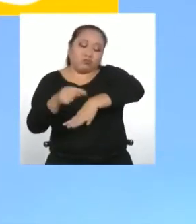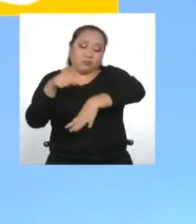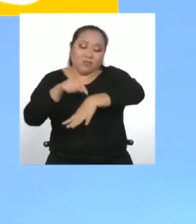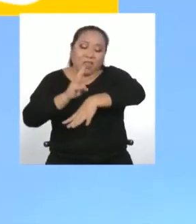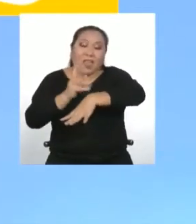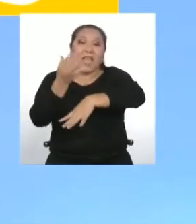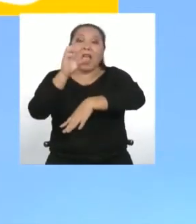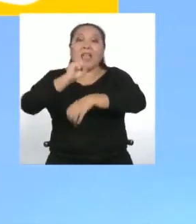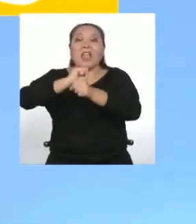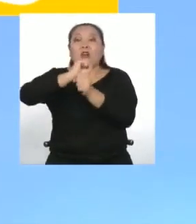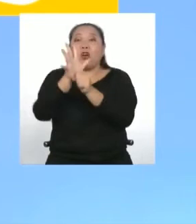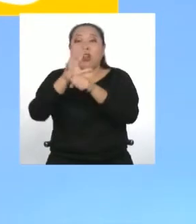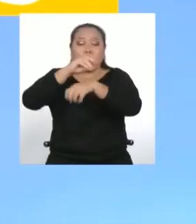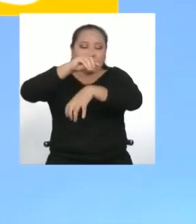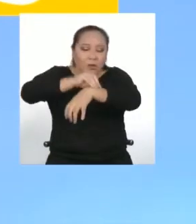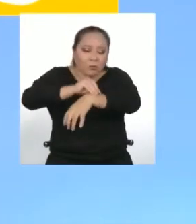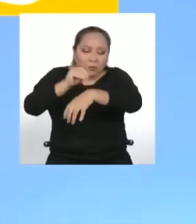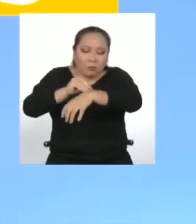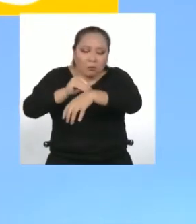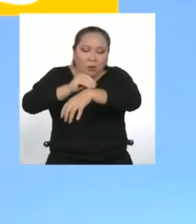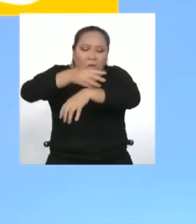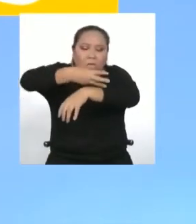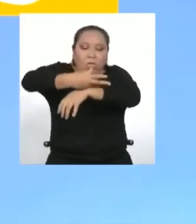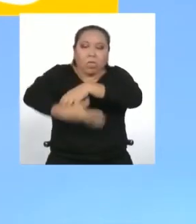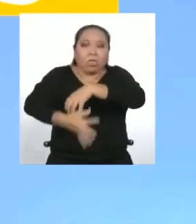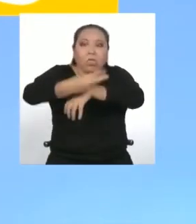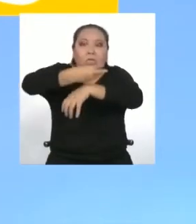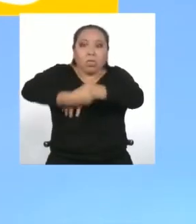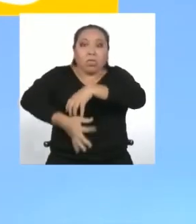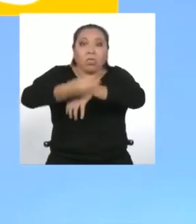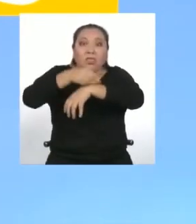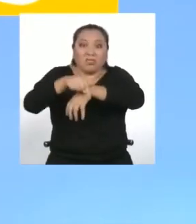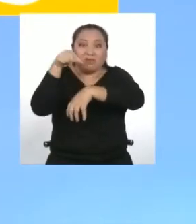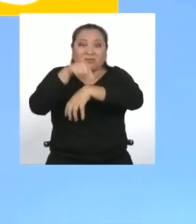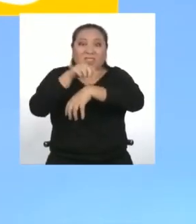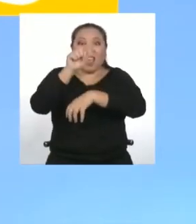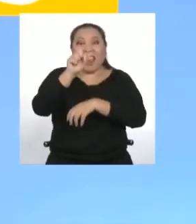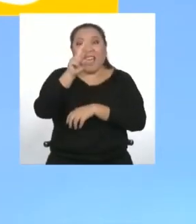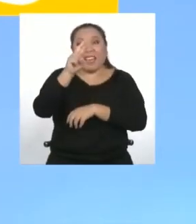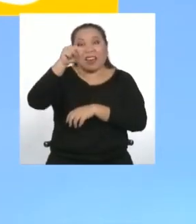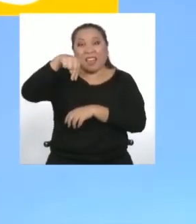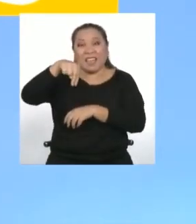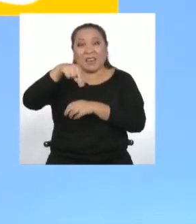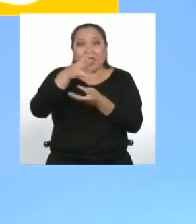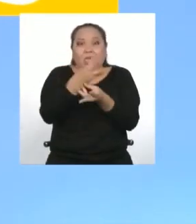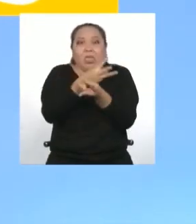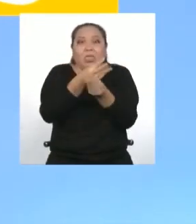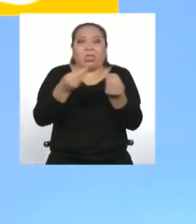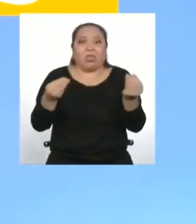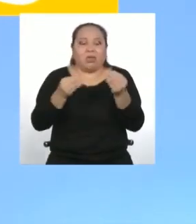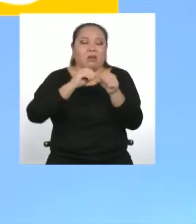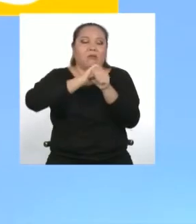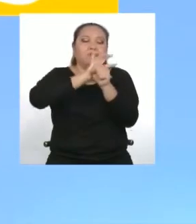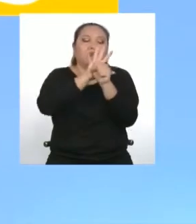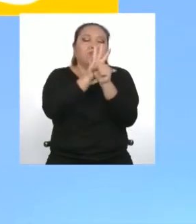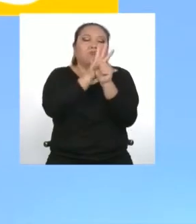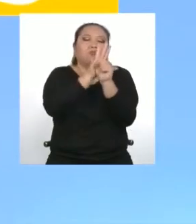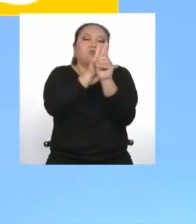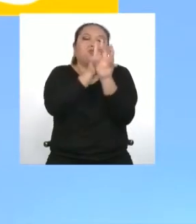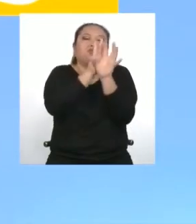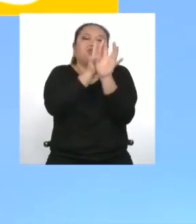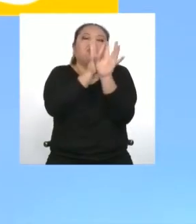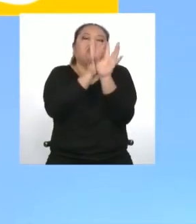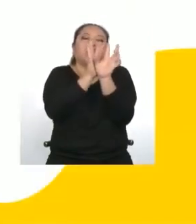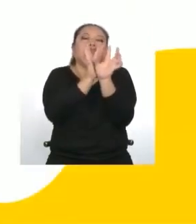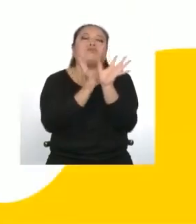se disuelva, de manera que las proteínas y el ARN se deslíen, el virus se desactive y deje